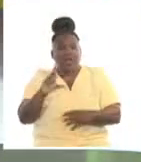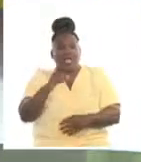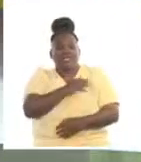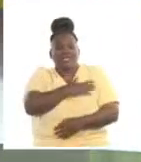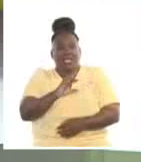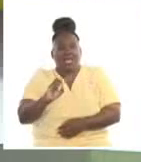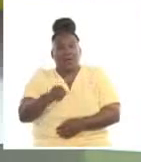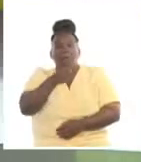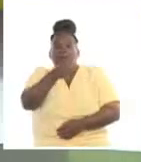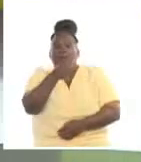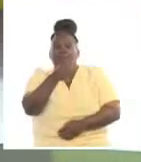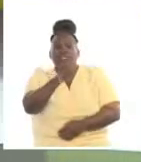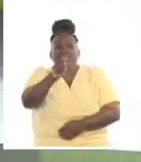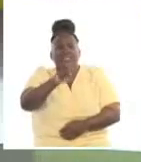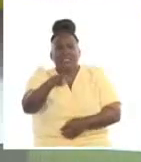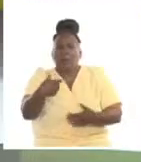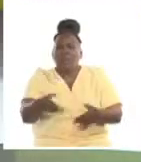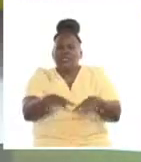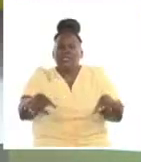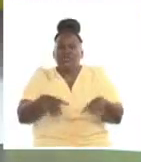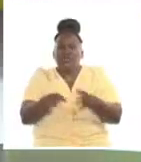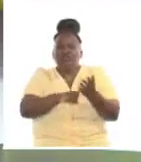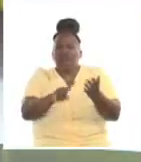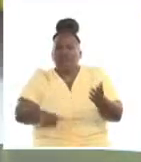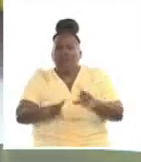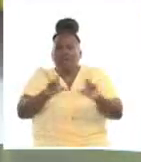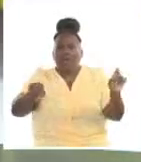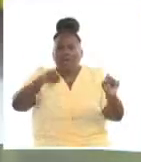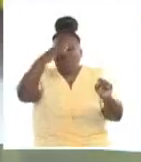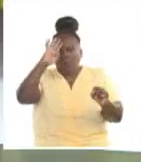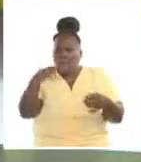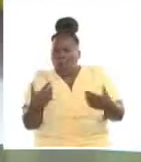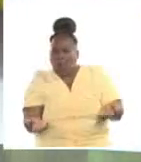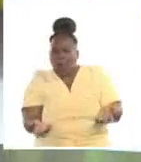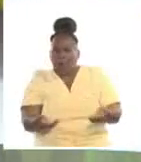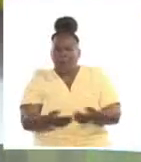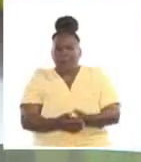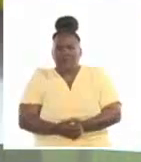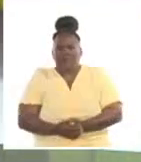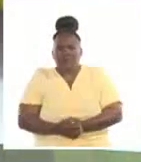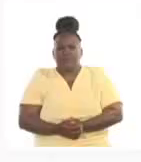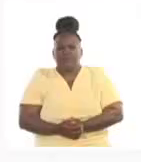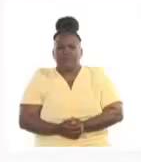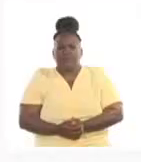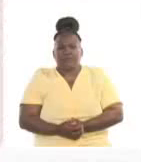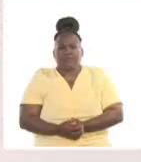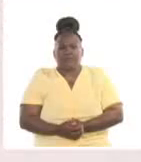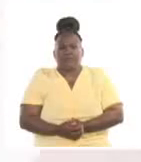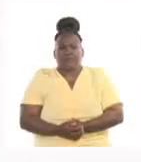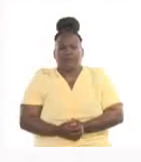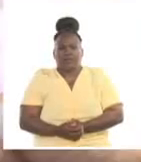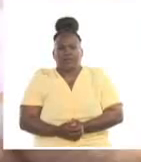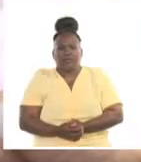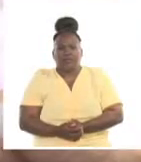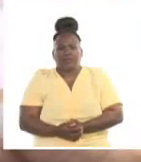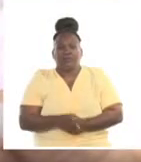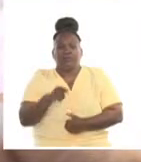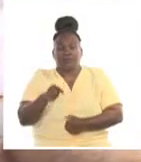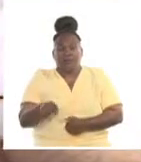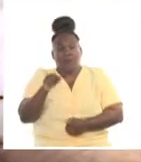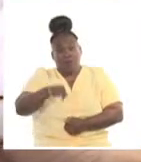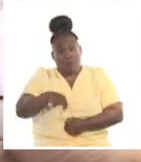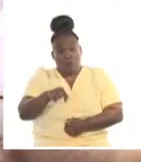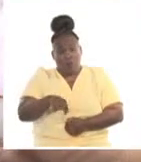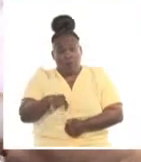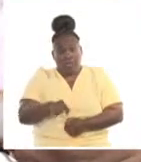Bernardo Espinosa sobre la situación electroenergética del país esta mañana en la revista Buenos Días. La condición que tenemos para el día